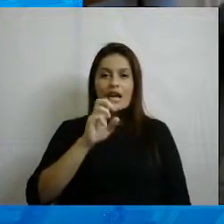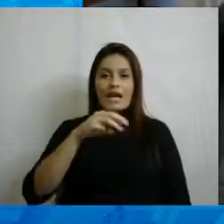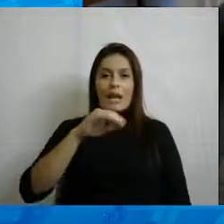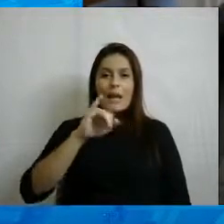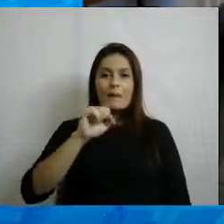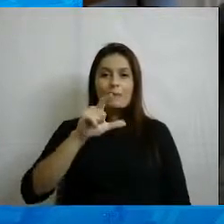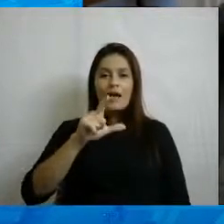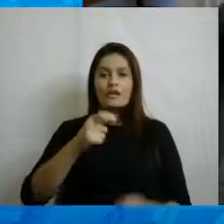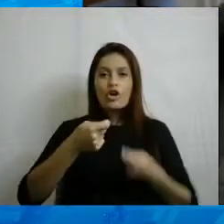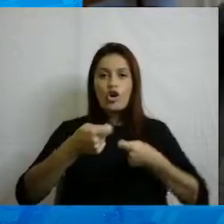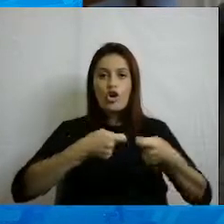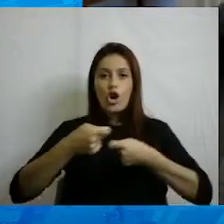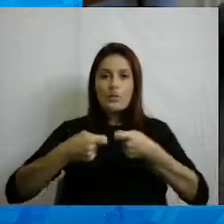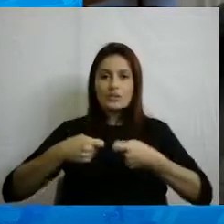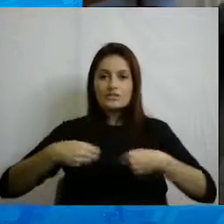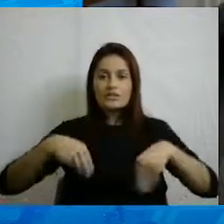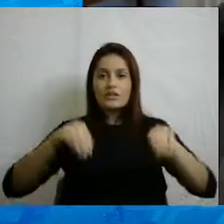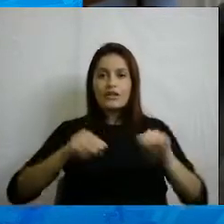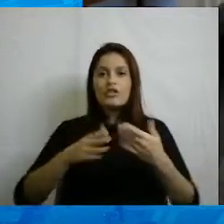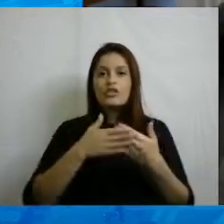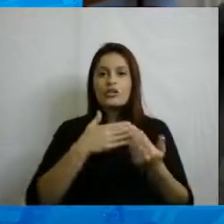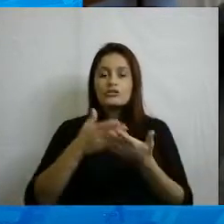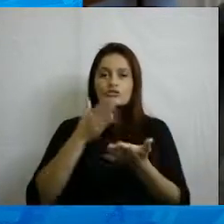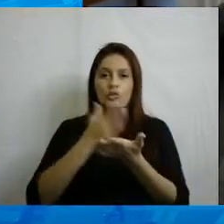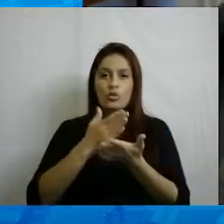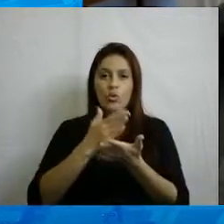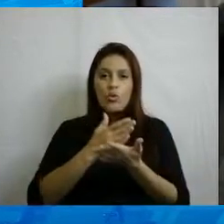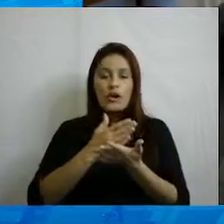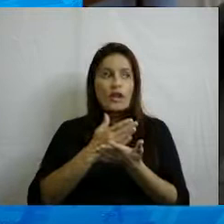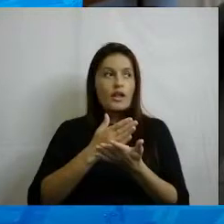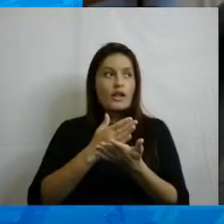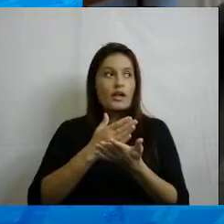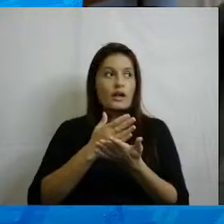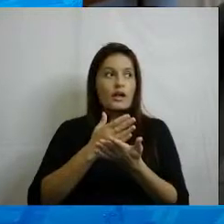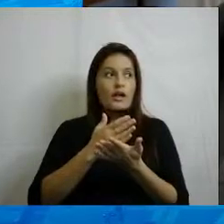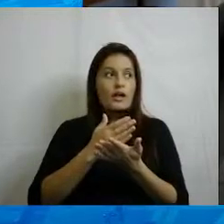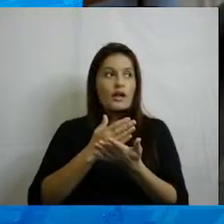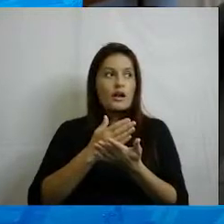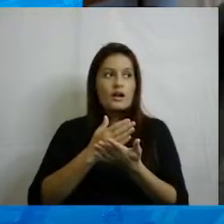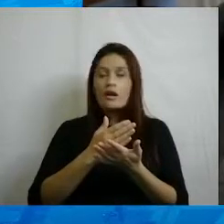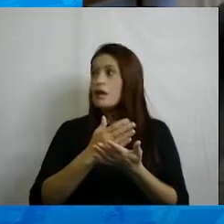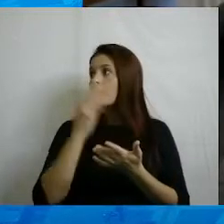Ambulantes Estacionados de la Comuna Melipilla, con 16 años de servicio a la comunidad.